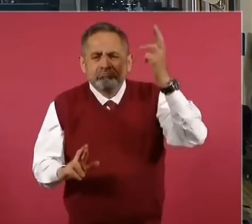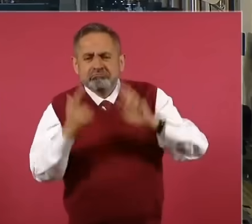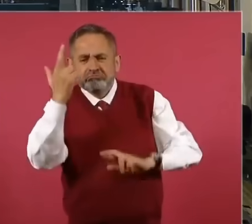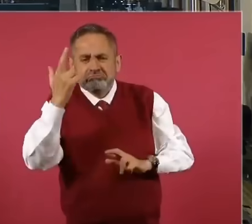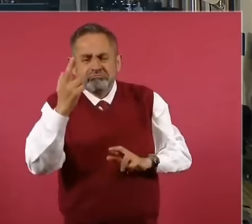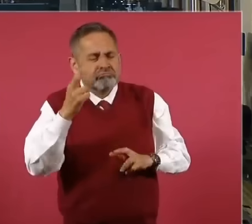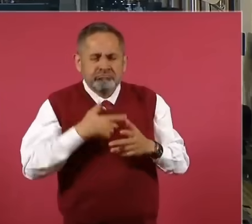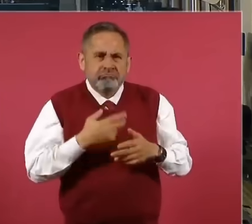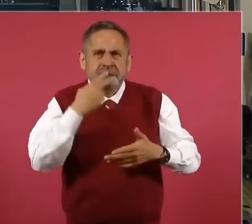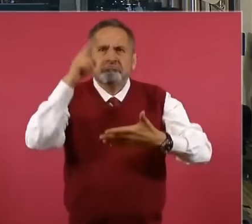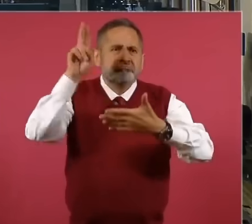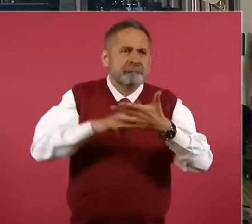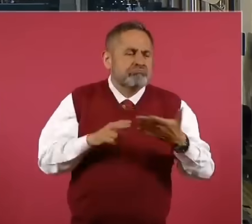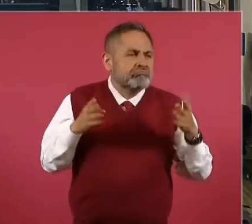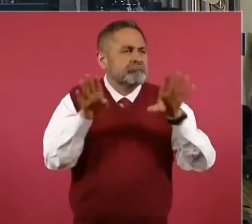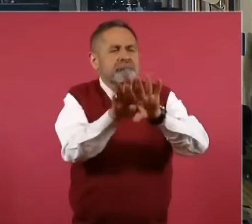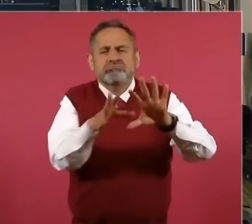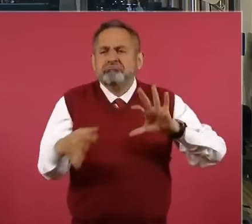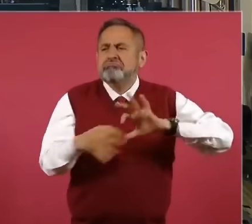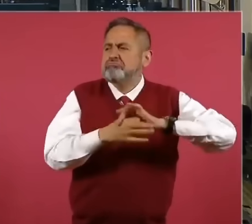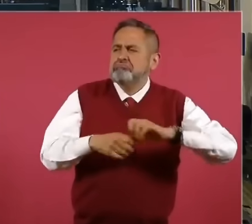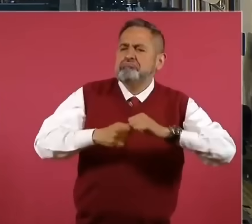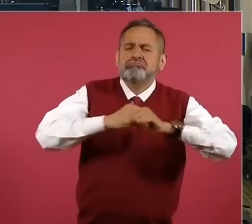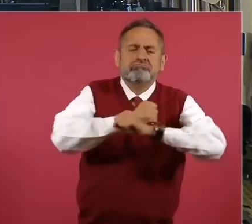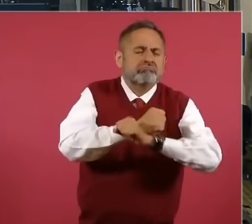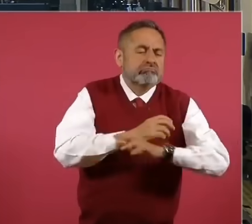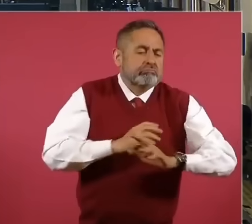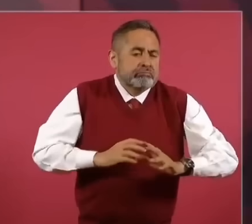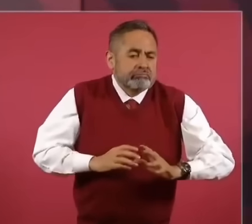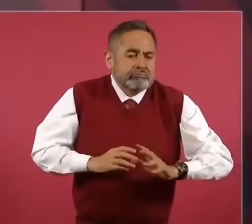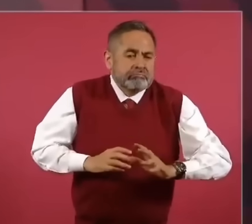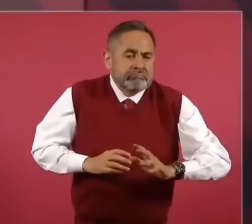detenga en el Congreso, pero pues ya están… Pues yo,